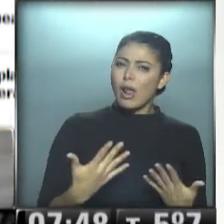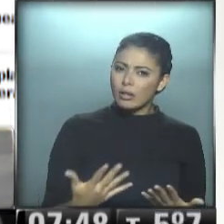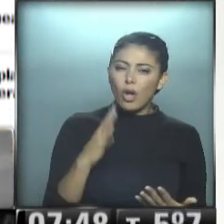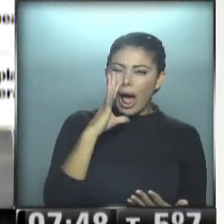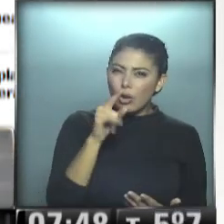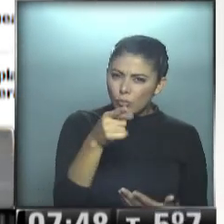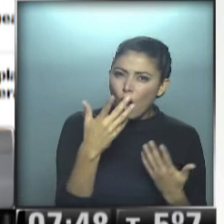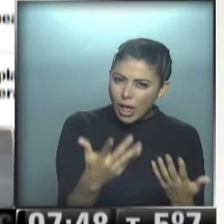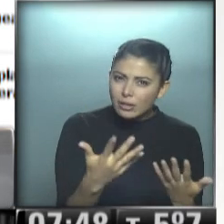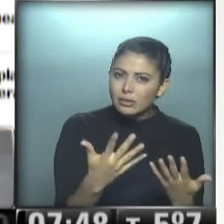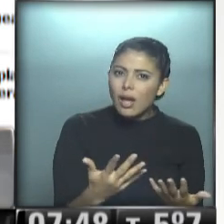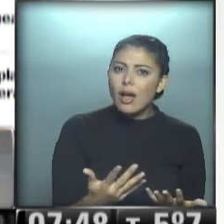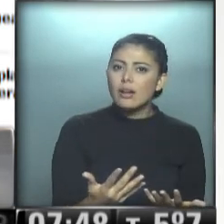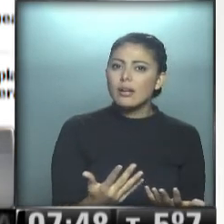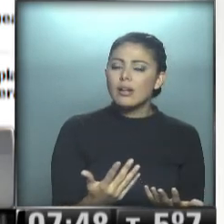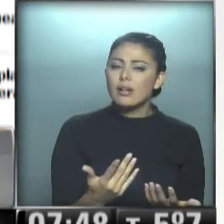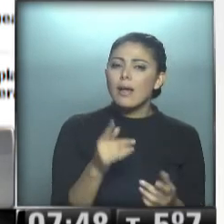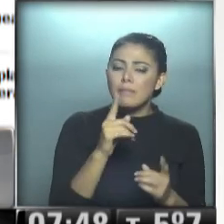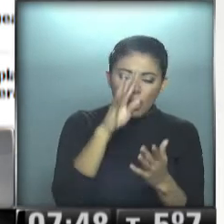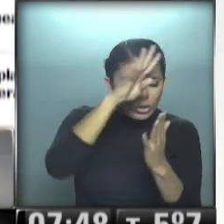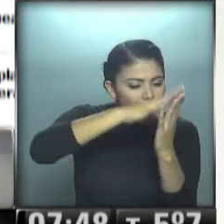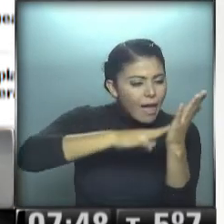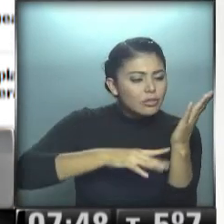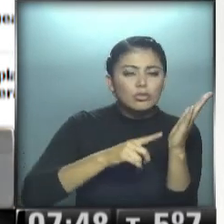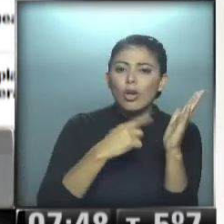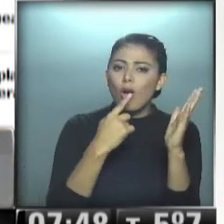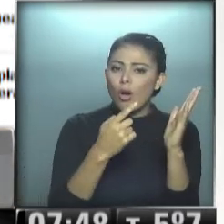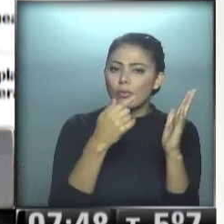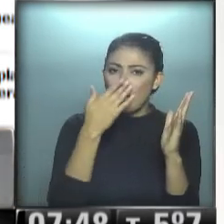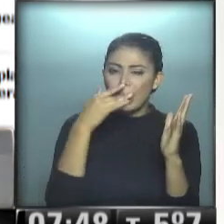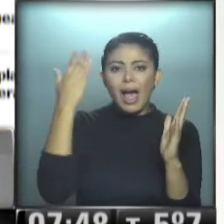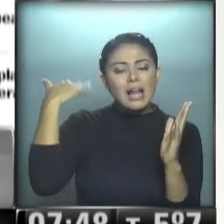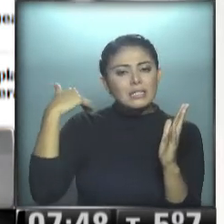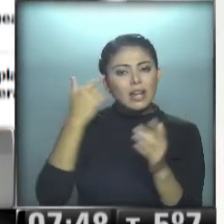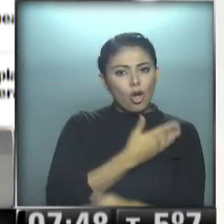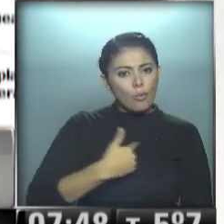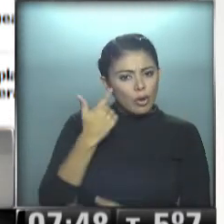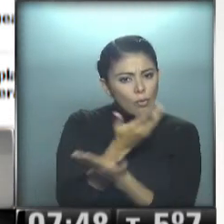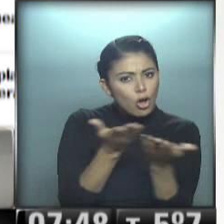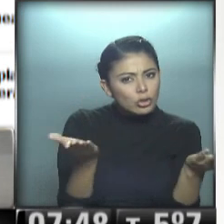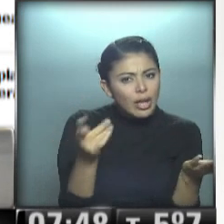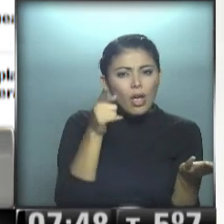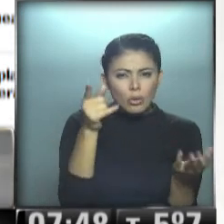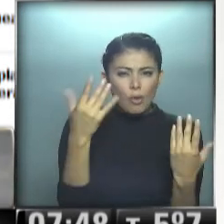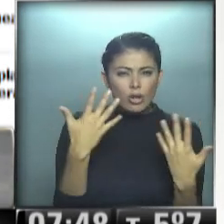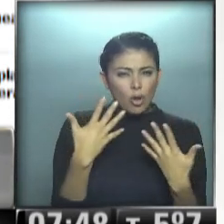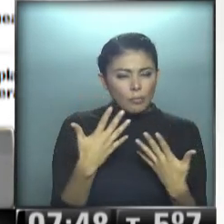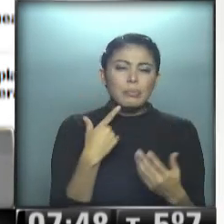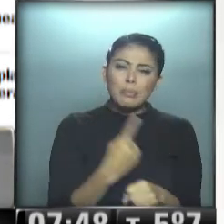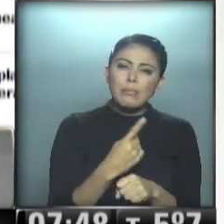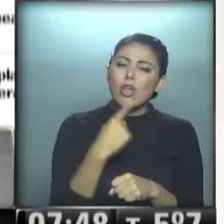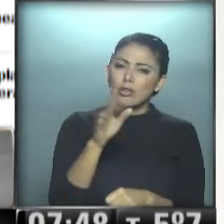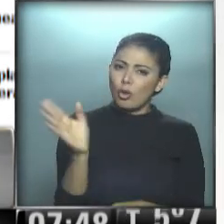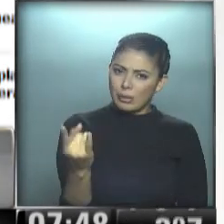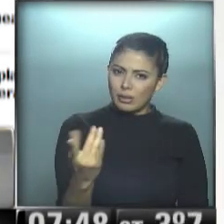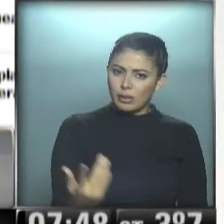que molestó allí del texto, por lo menos como se hizo conocer ayer por parte del gobierno, que generó esa, en principio, desmentida